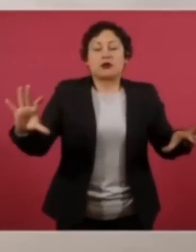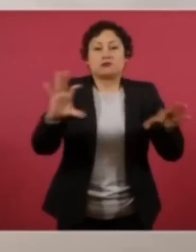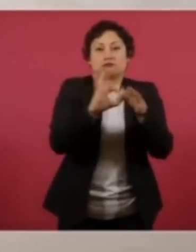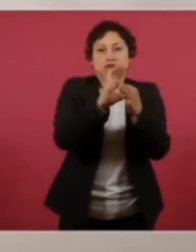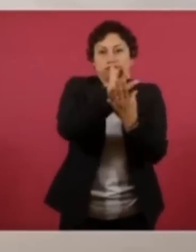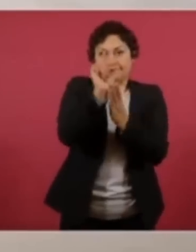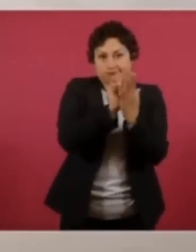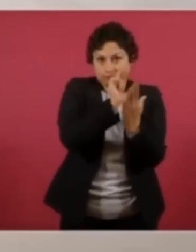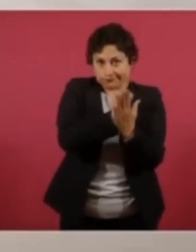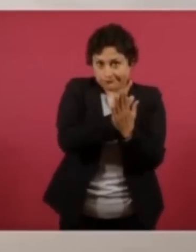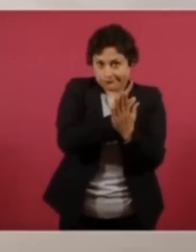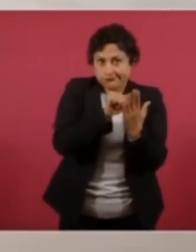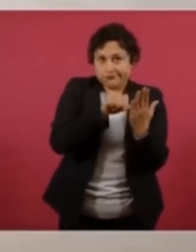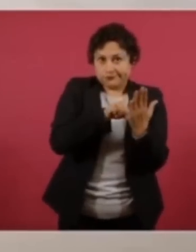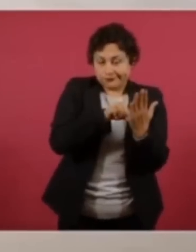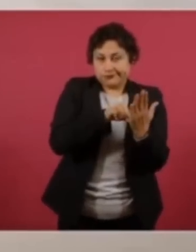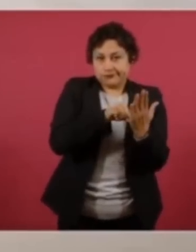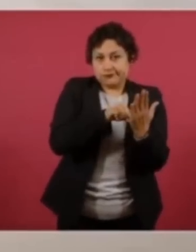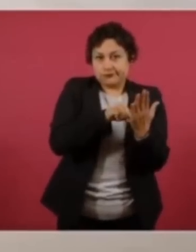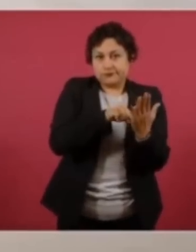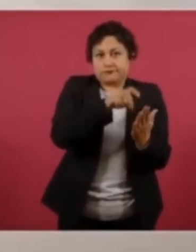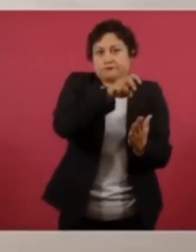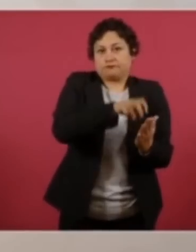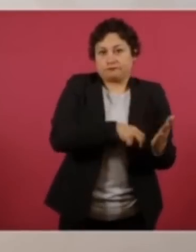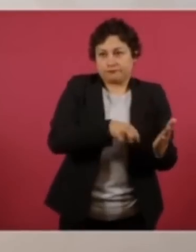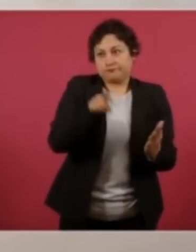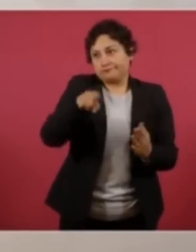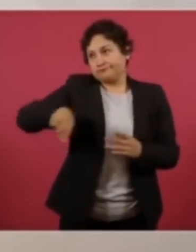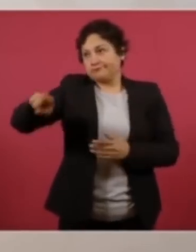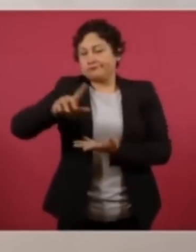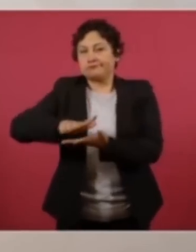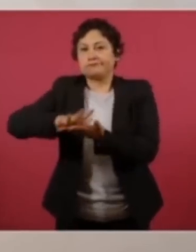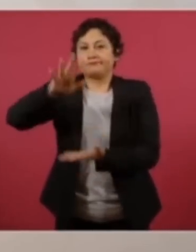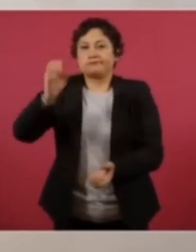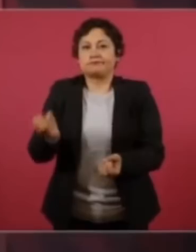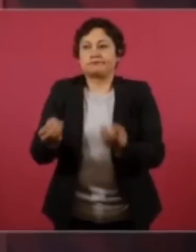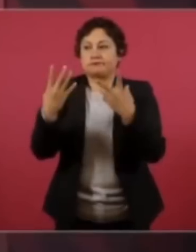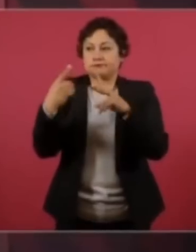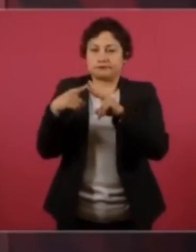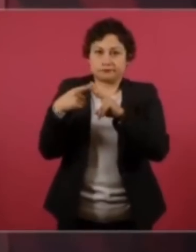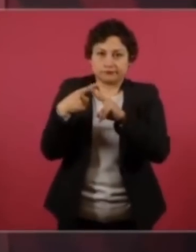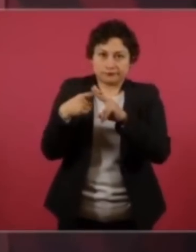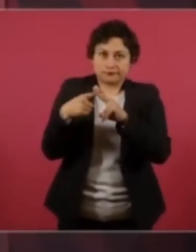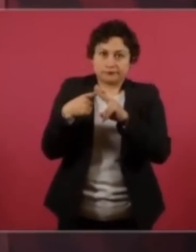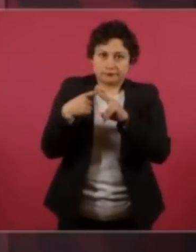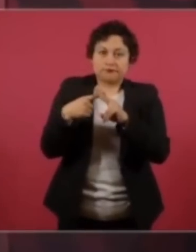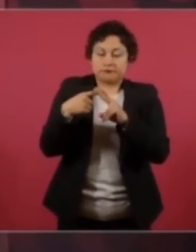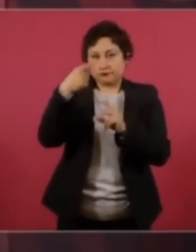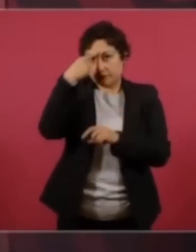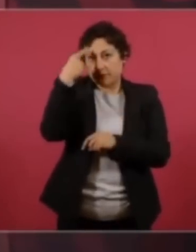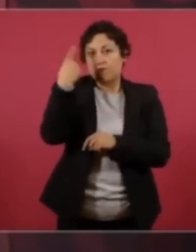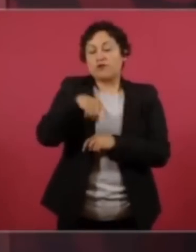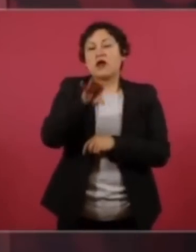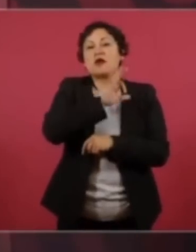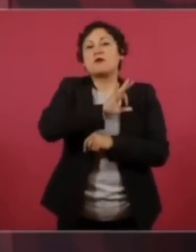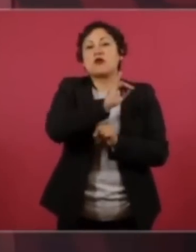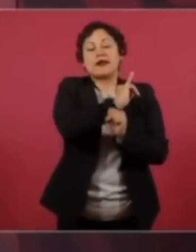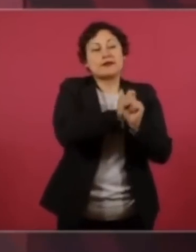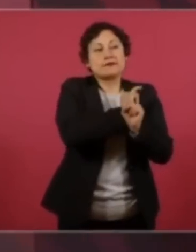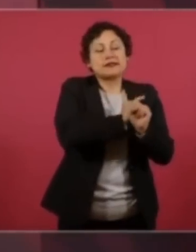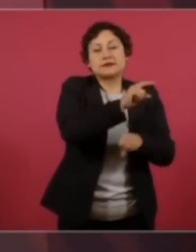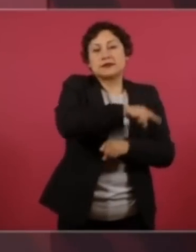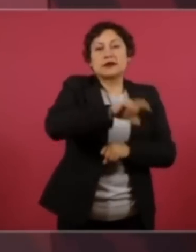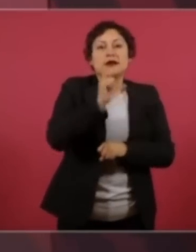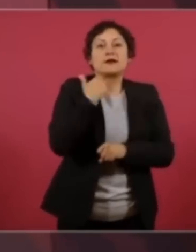para que se llevara a efecto la investigación en contra de los expresidentes, se necesitaba